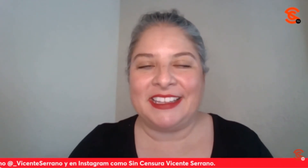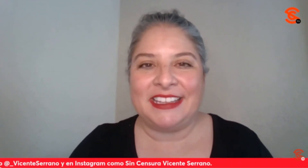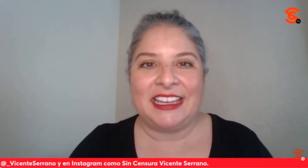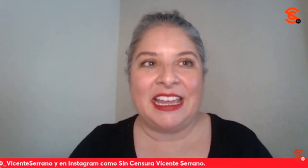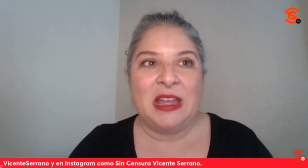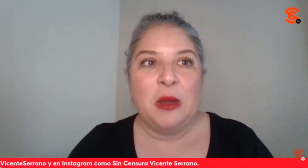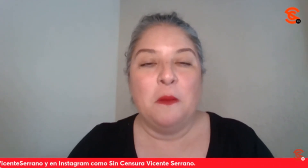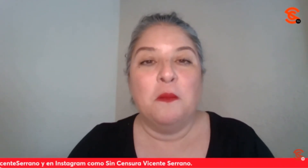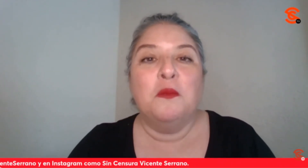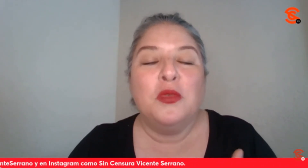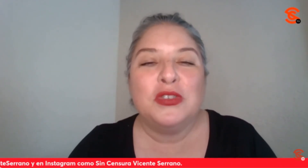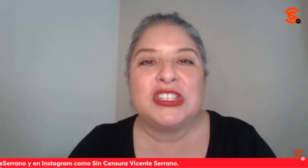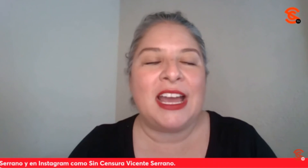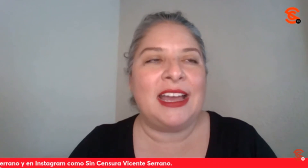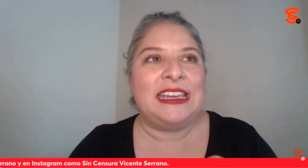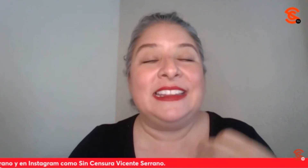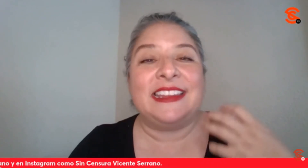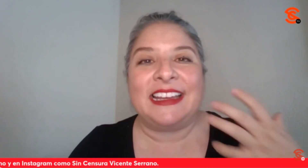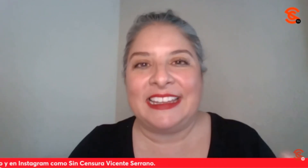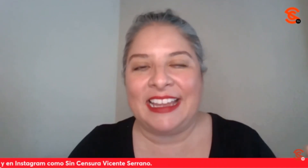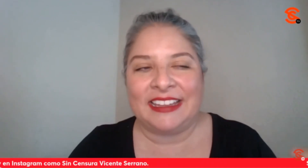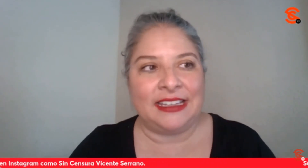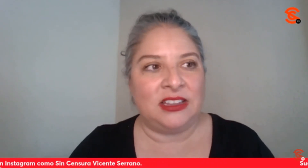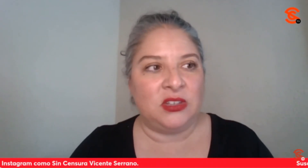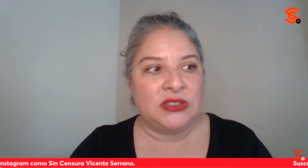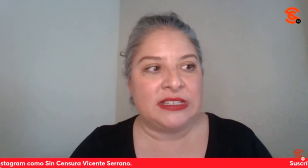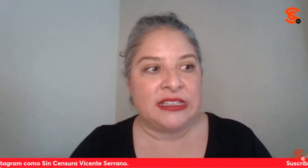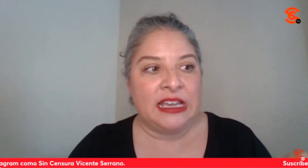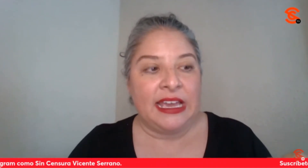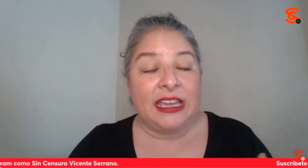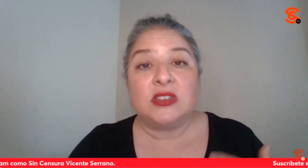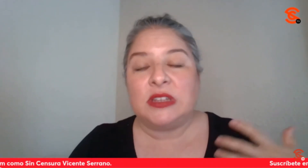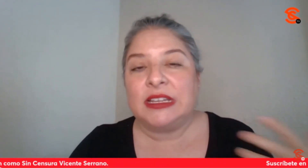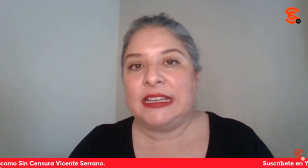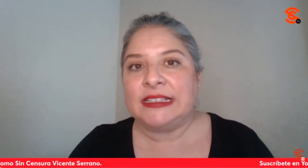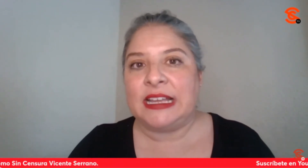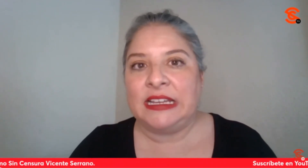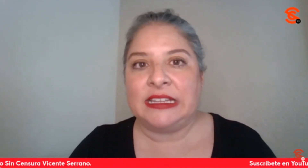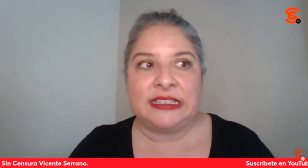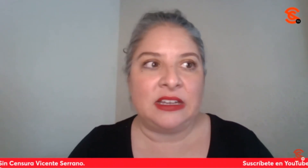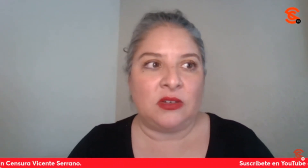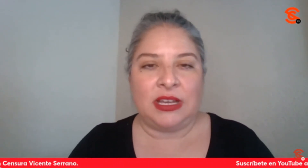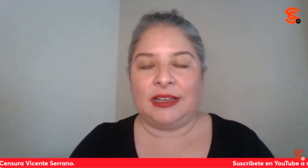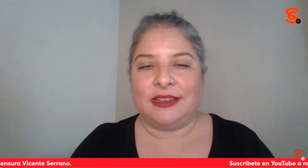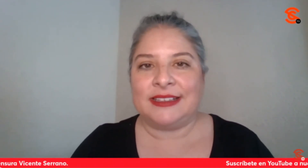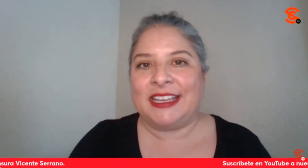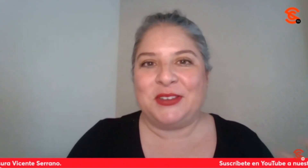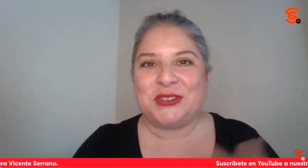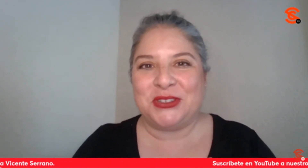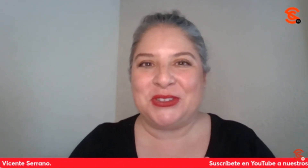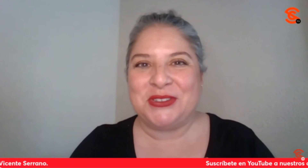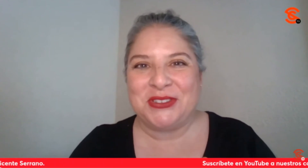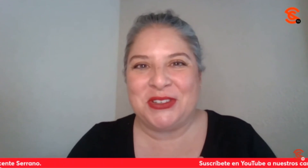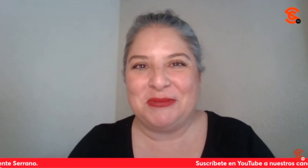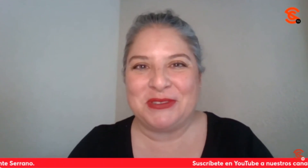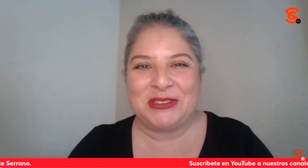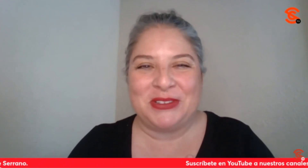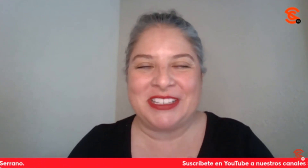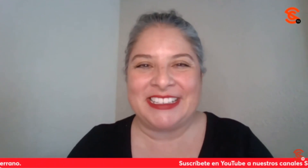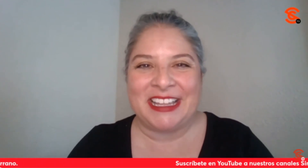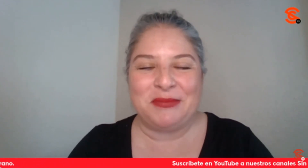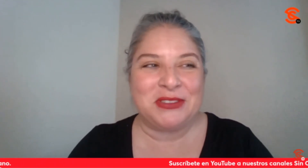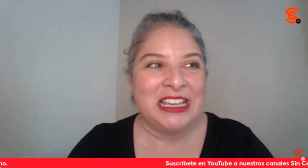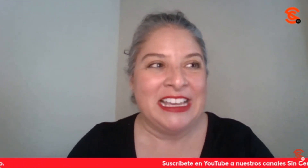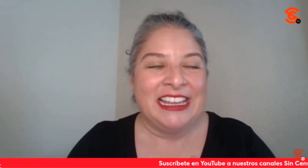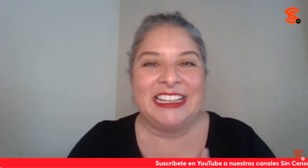presidente tiene mucha integridad. Entonces, ellos tienen que salir y decir, oigan, es que nosotros no somos los